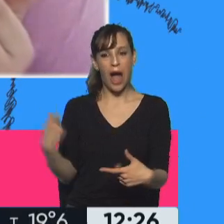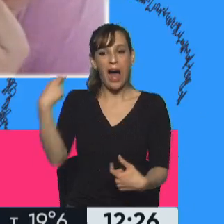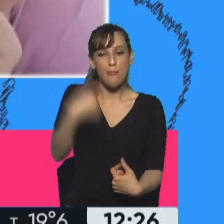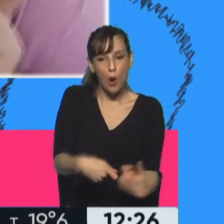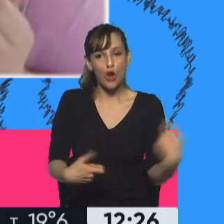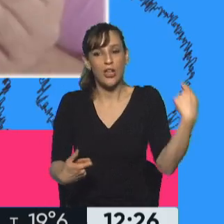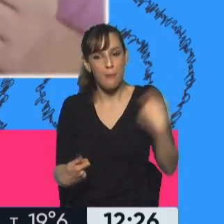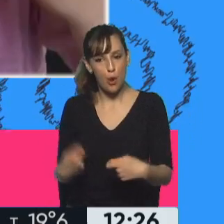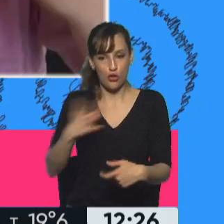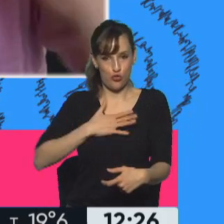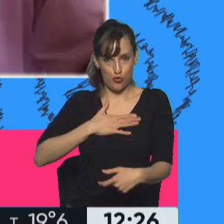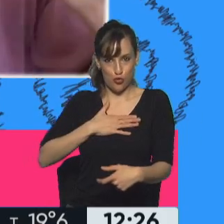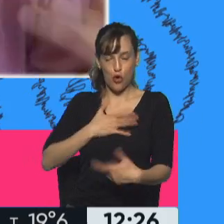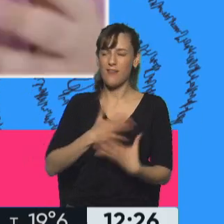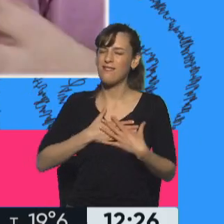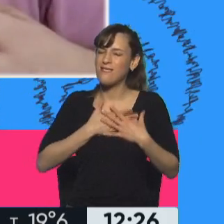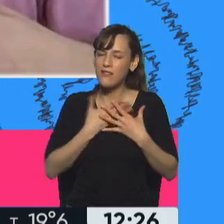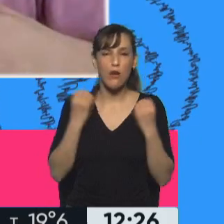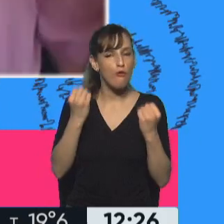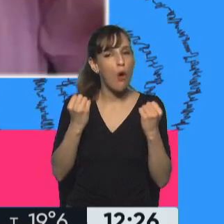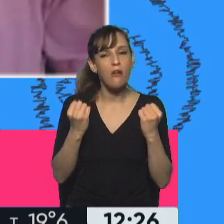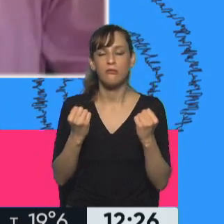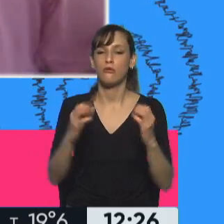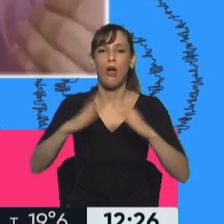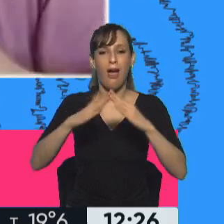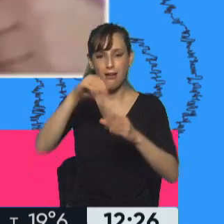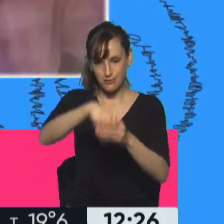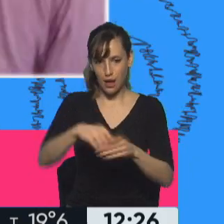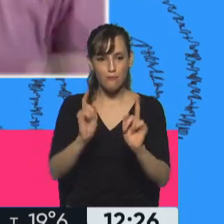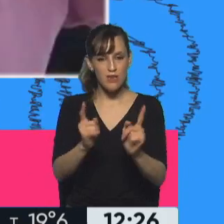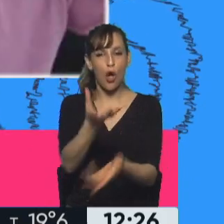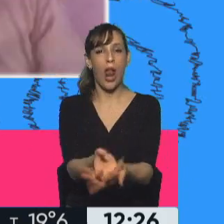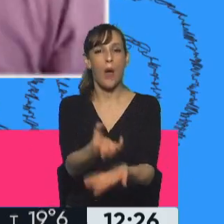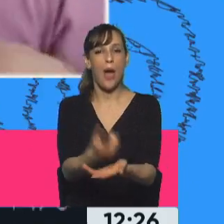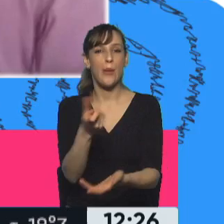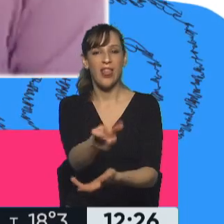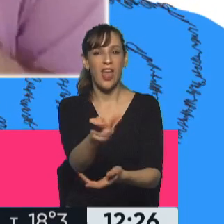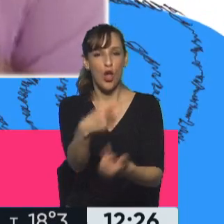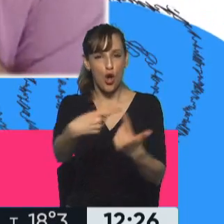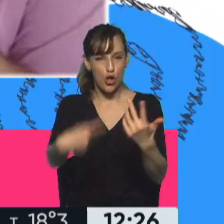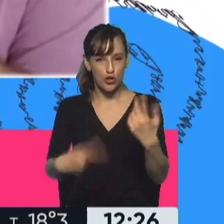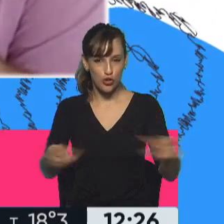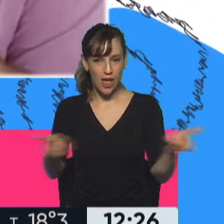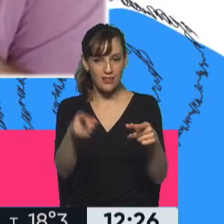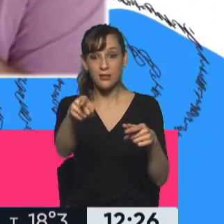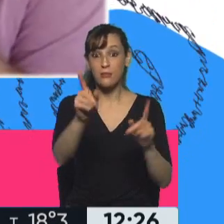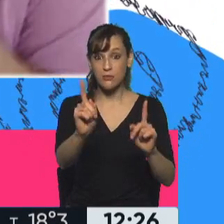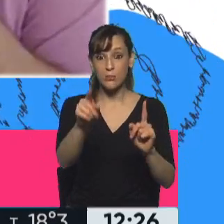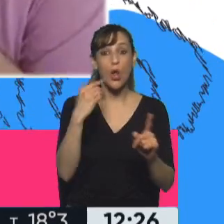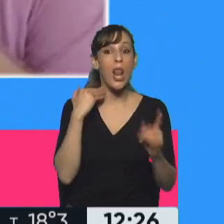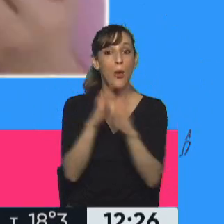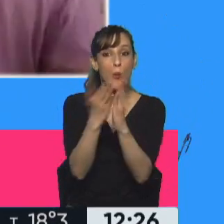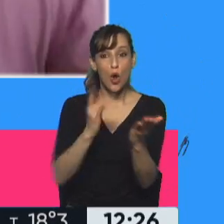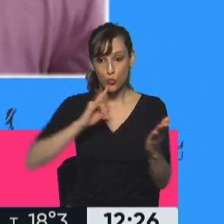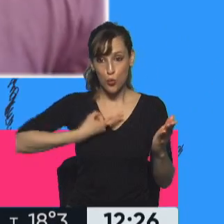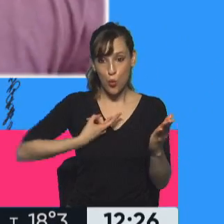podía, pero era con mucho esfuerzo y amor desde casa, poder generar contenido, poder sacar. Este libro lo hice en pandemia, este que tengo acá, El Viajero. Lo